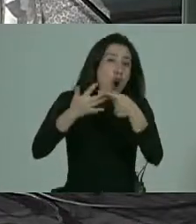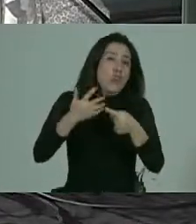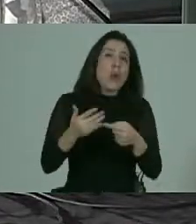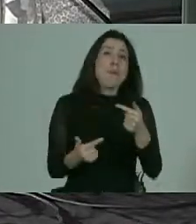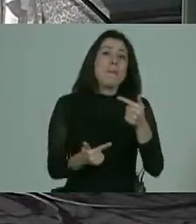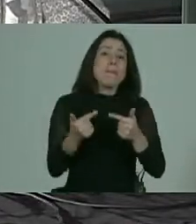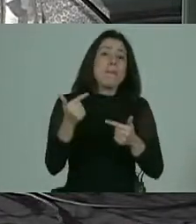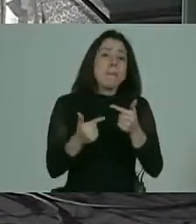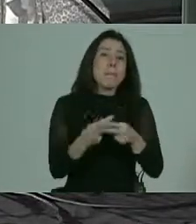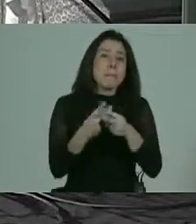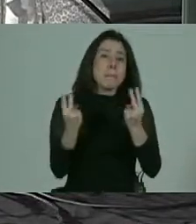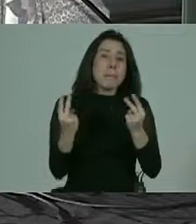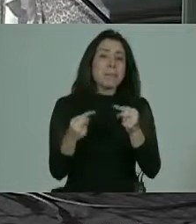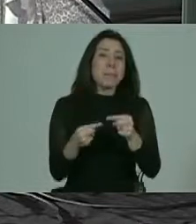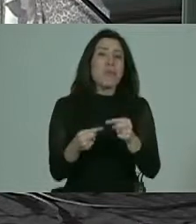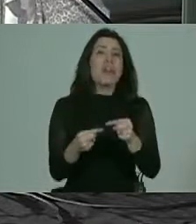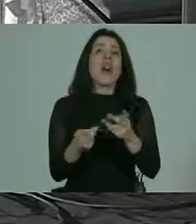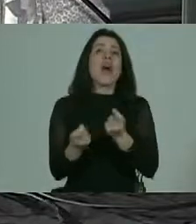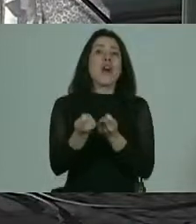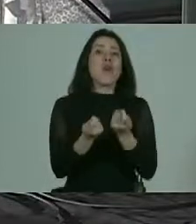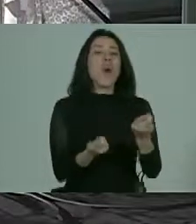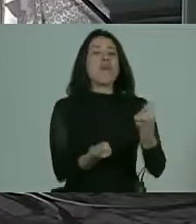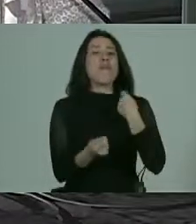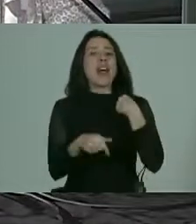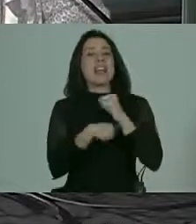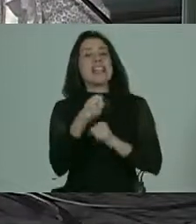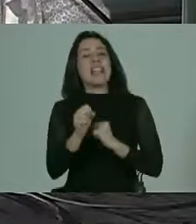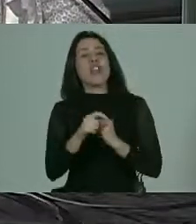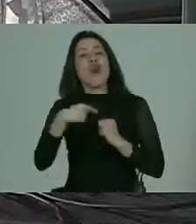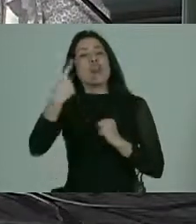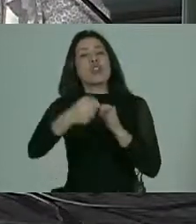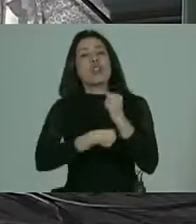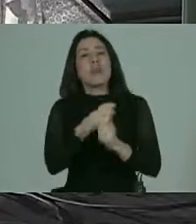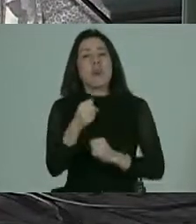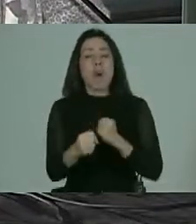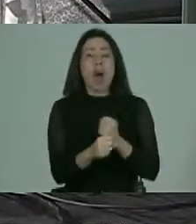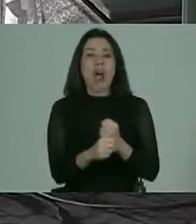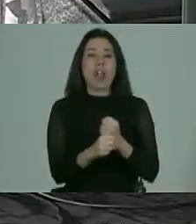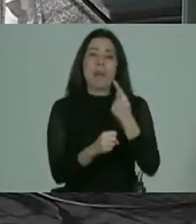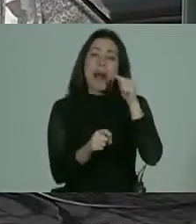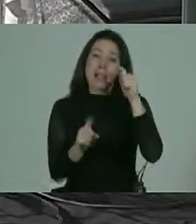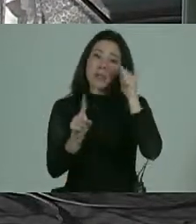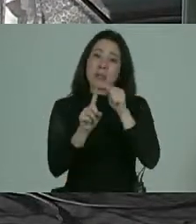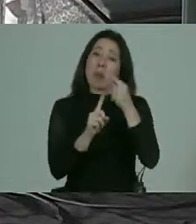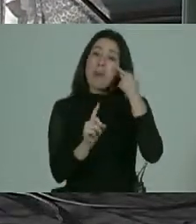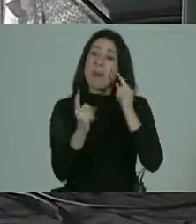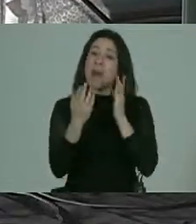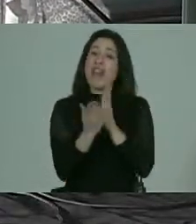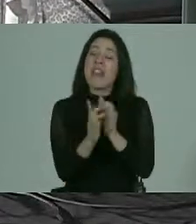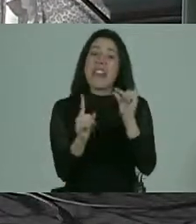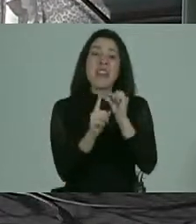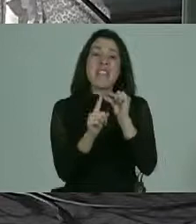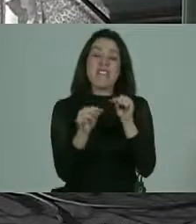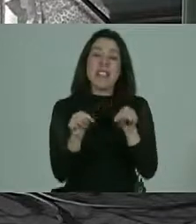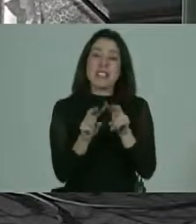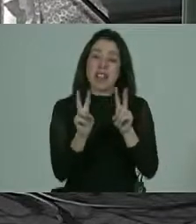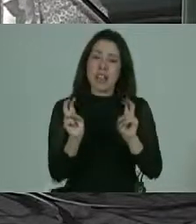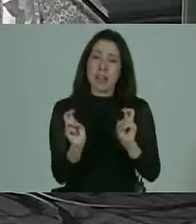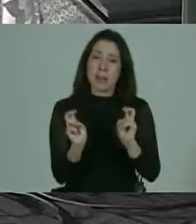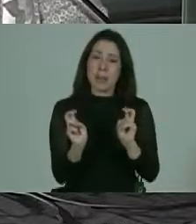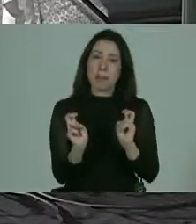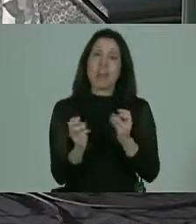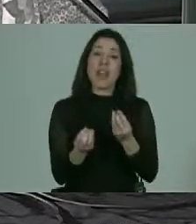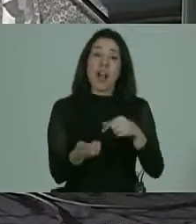pública de negociar cuanto me dan este año cuando vean nuestro año para este bien pero primero hay que definir eso y decir